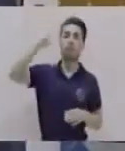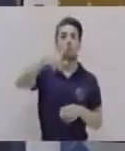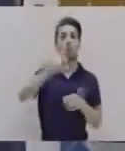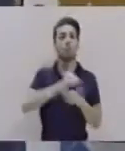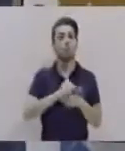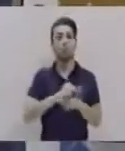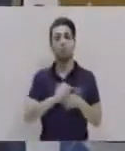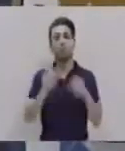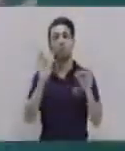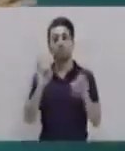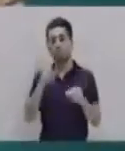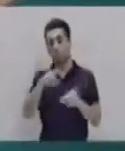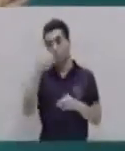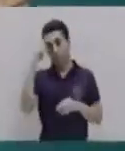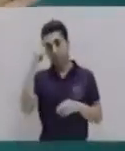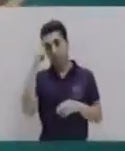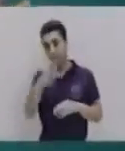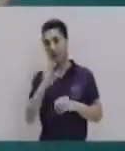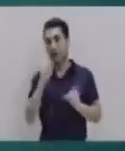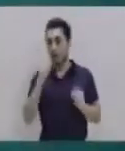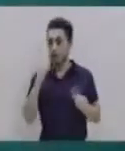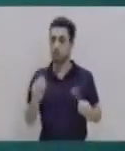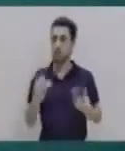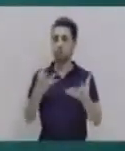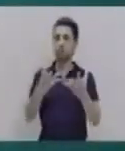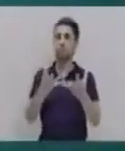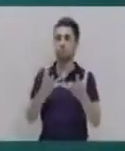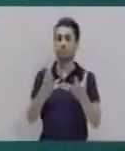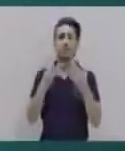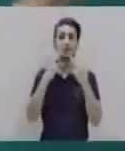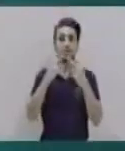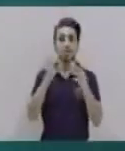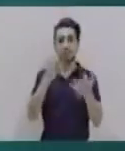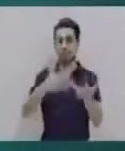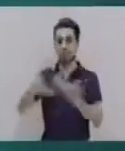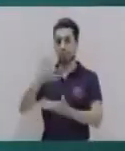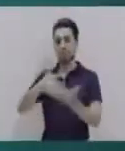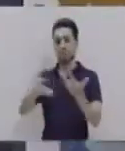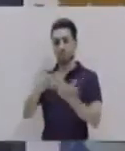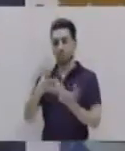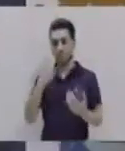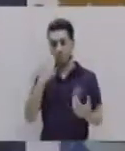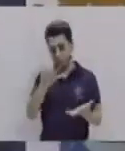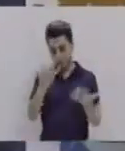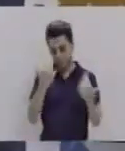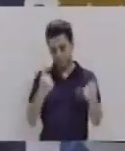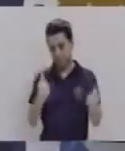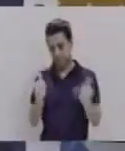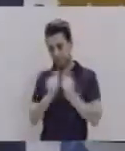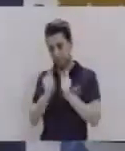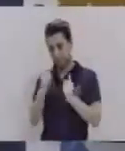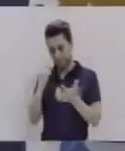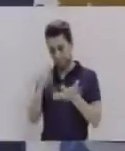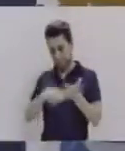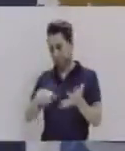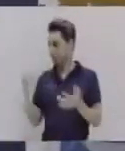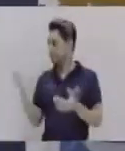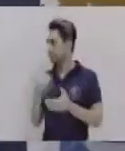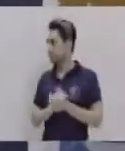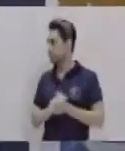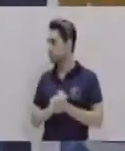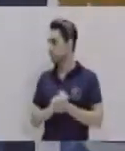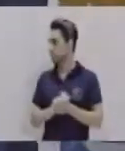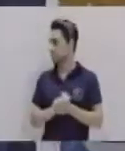sus trabajos, van a ver el resultado de las operaciones combinadas. ¿Quieres acompañarme? Sí. Muy bien. Primero